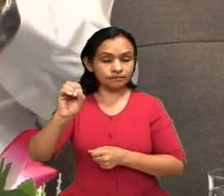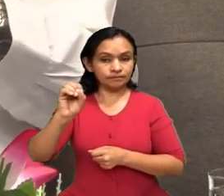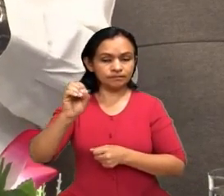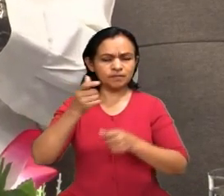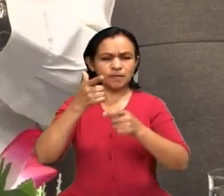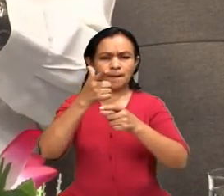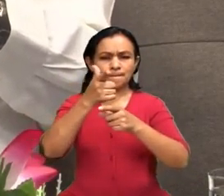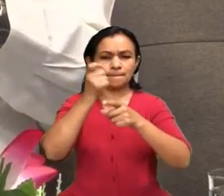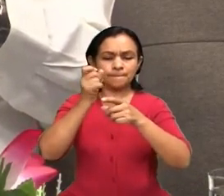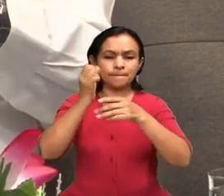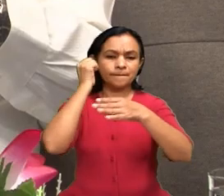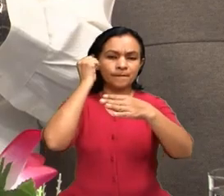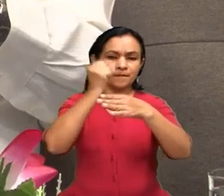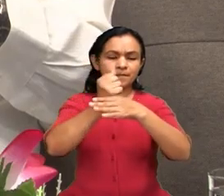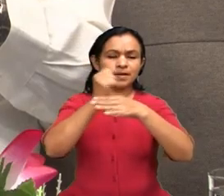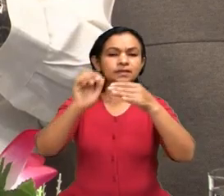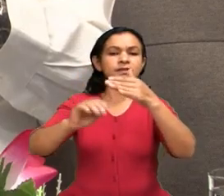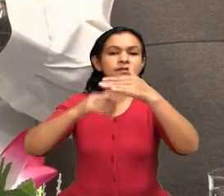ajusticia,